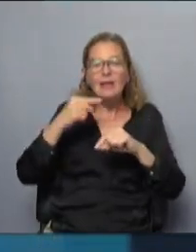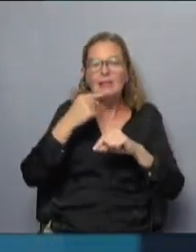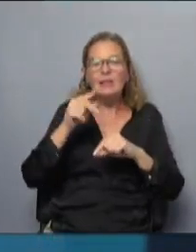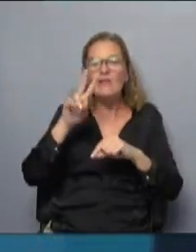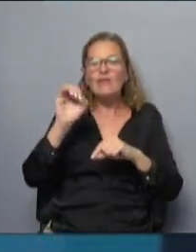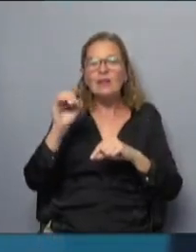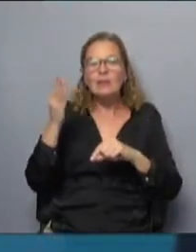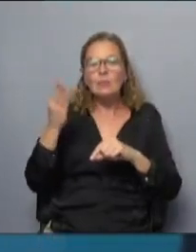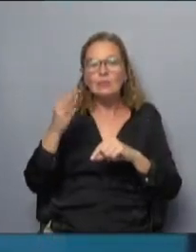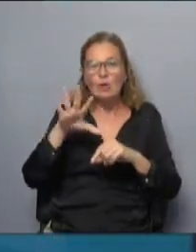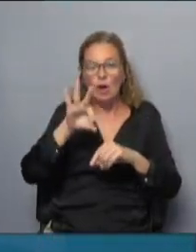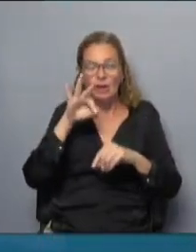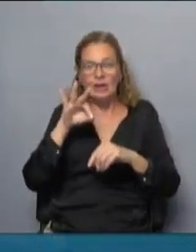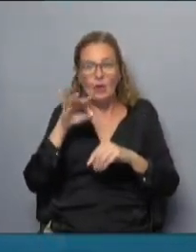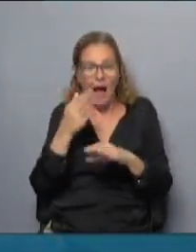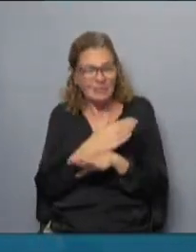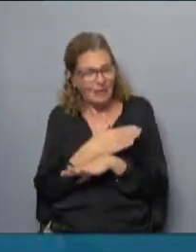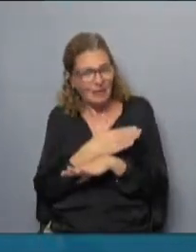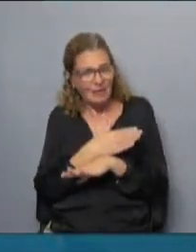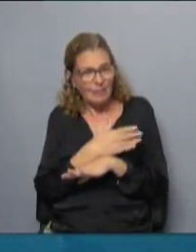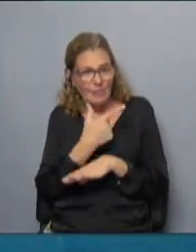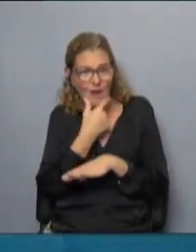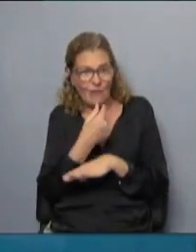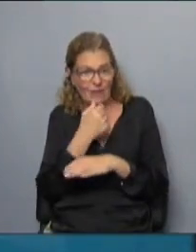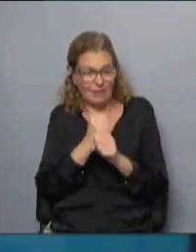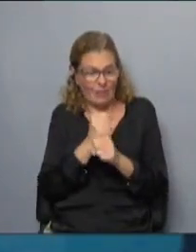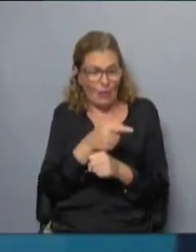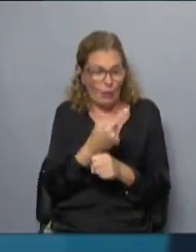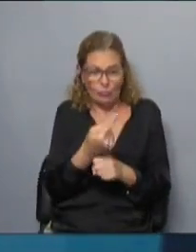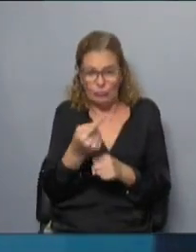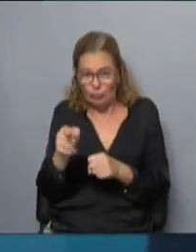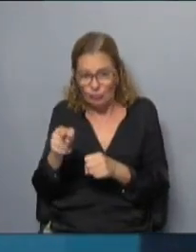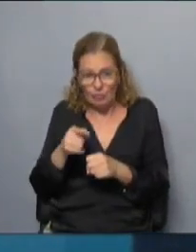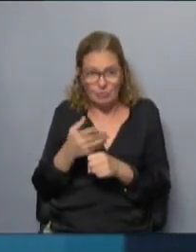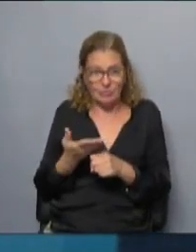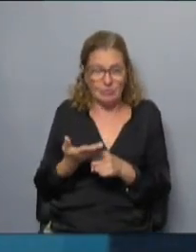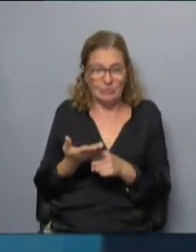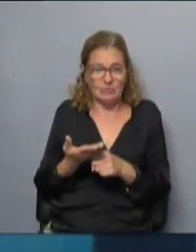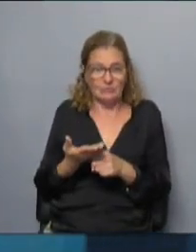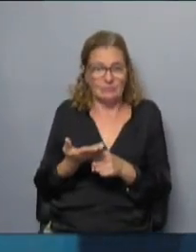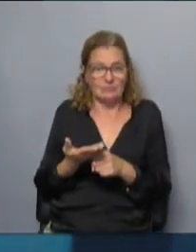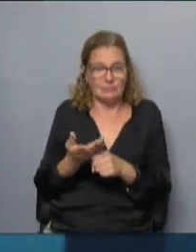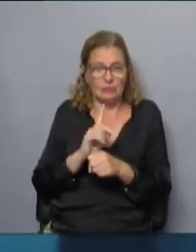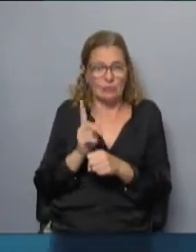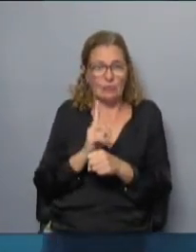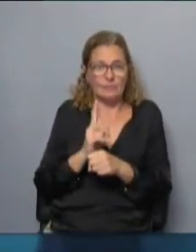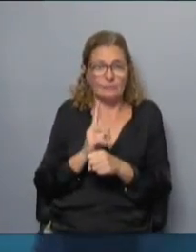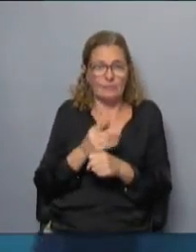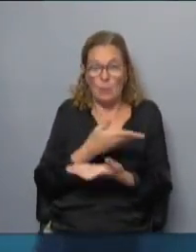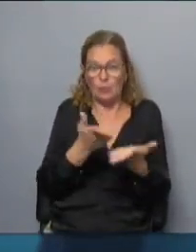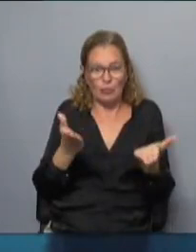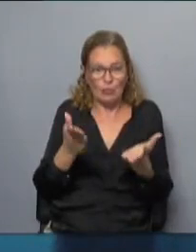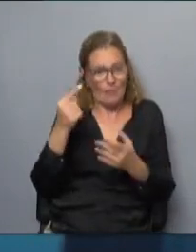ciento ya que yo le seleccionó delante es mucho más fácil trabajo con los no no voy por